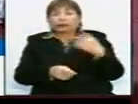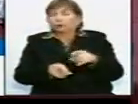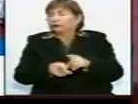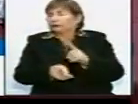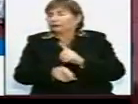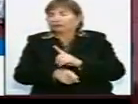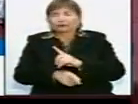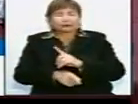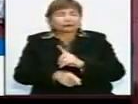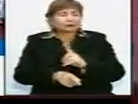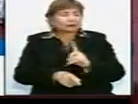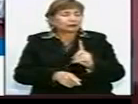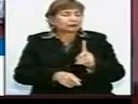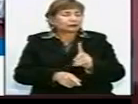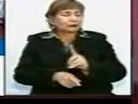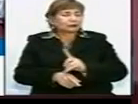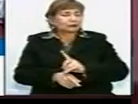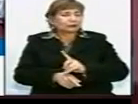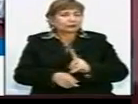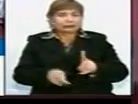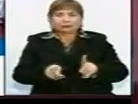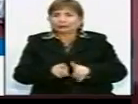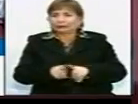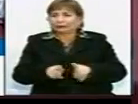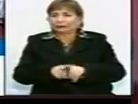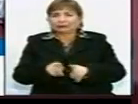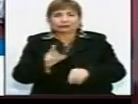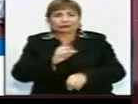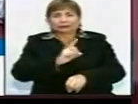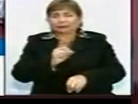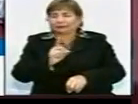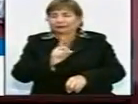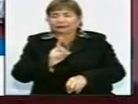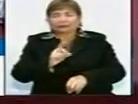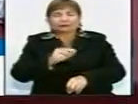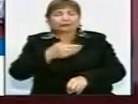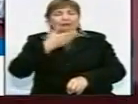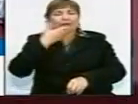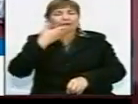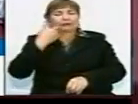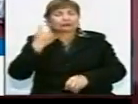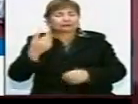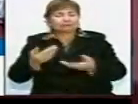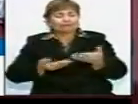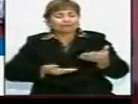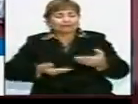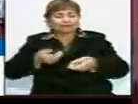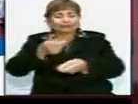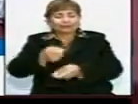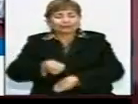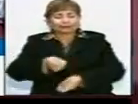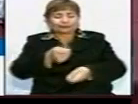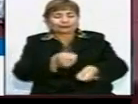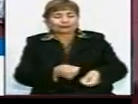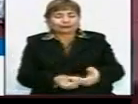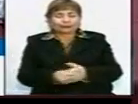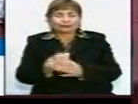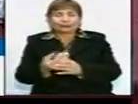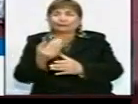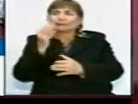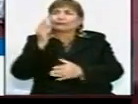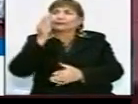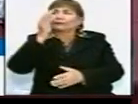tendría por qué ser como el anterior tendría que servir para la agricultura tendría que servir en fin para la